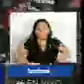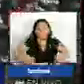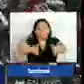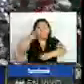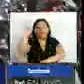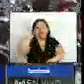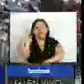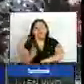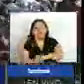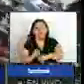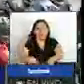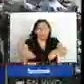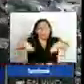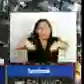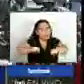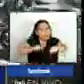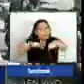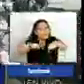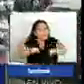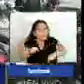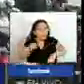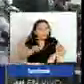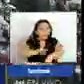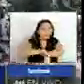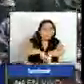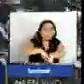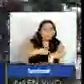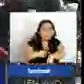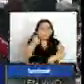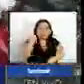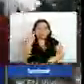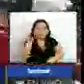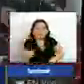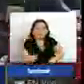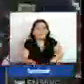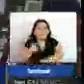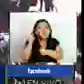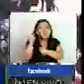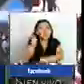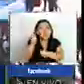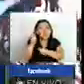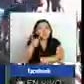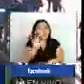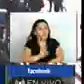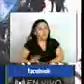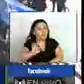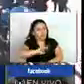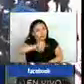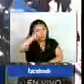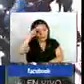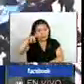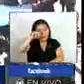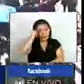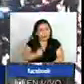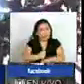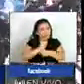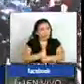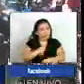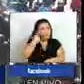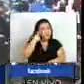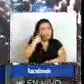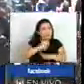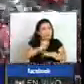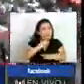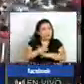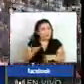durante una huelga nacional inédita de 24 horas convocada para exigir mejoras laborales, garantías mínimas de seguridad y una mayor